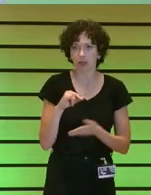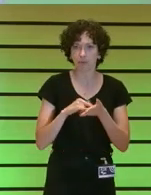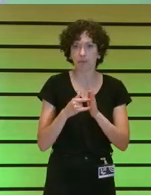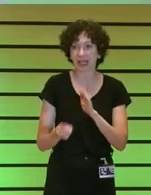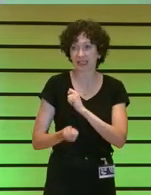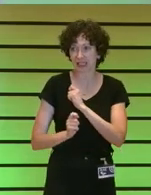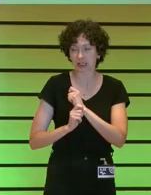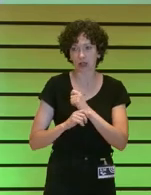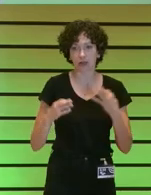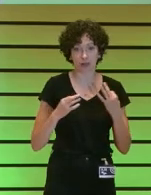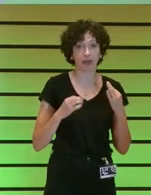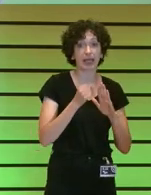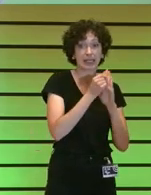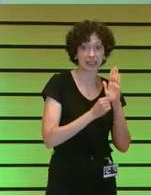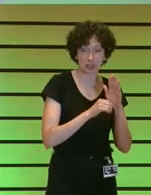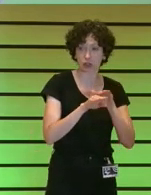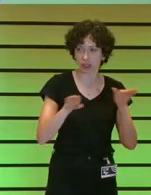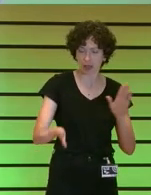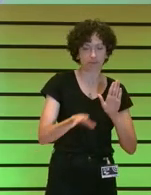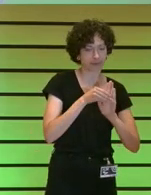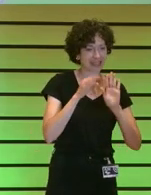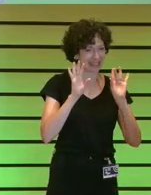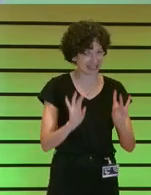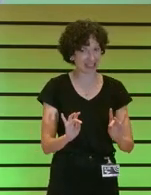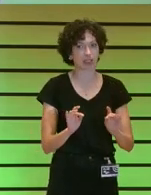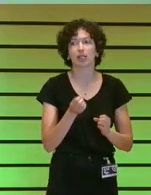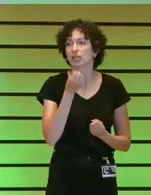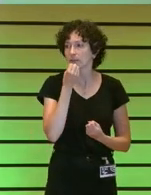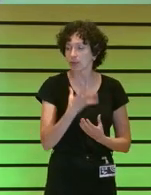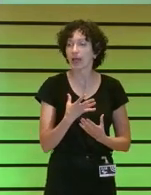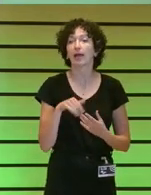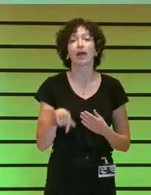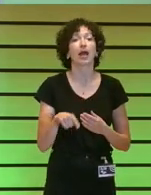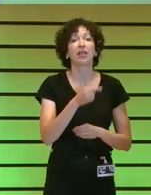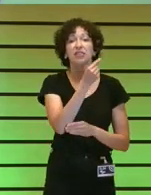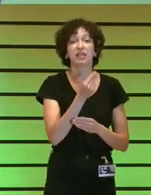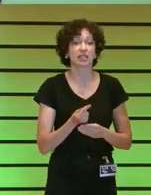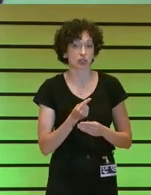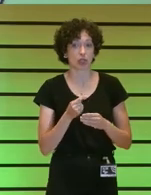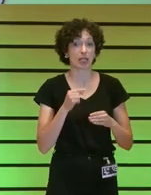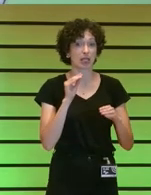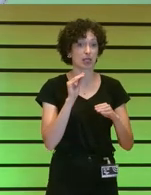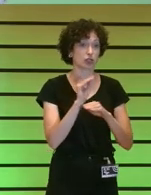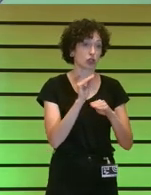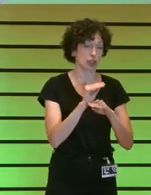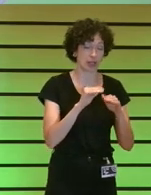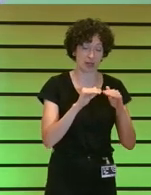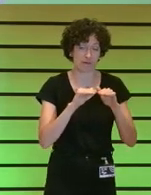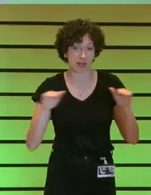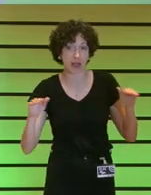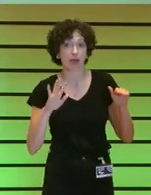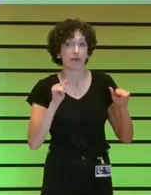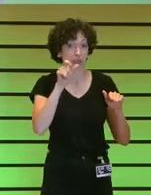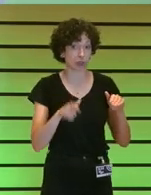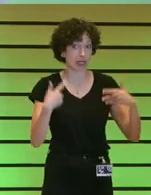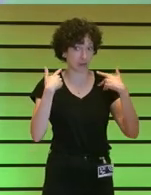estratégicos hay que incorporar criterios de sostenibilidad está muy bien tener comisiones de sostenibilidad Un responsable de sostenibilidad eso es